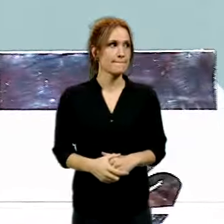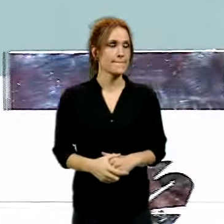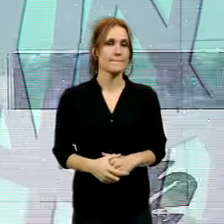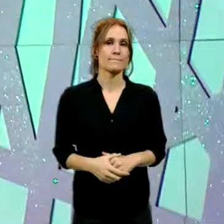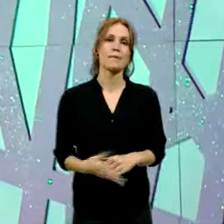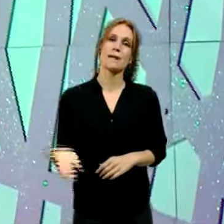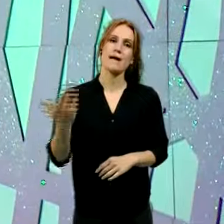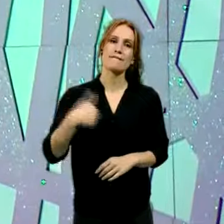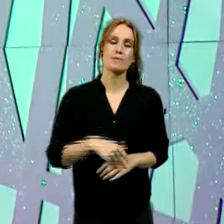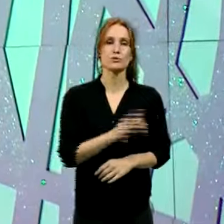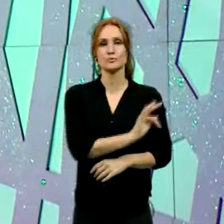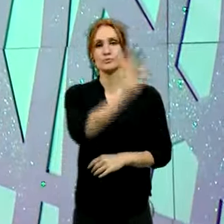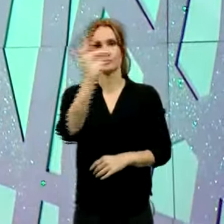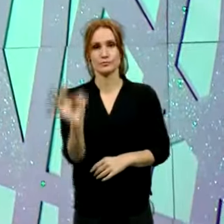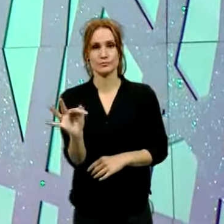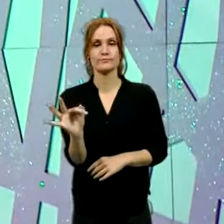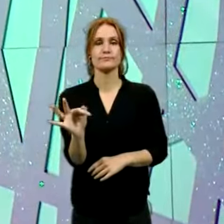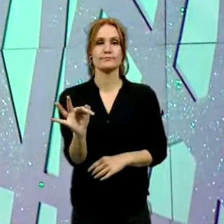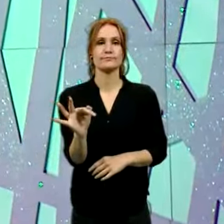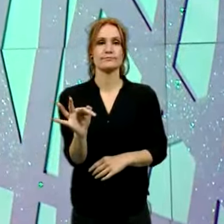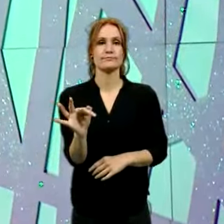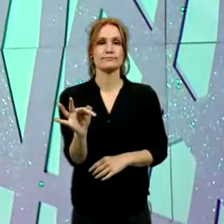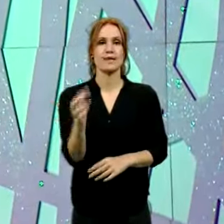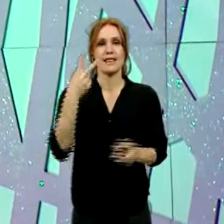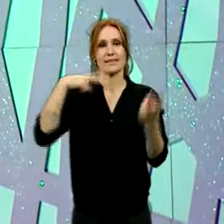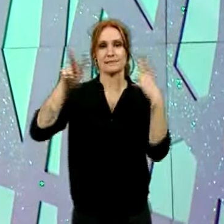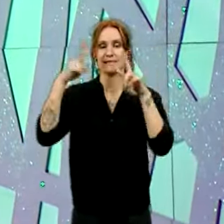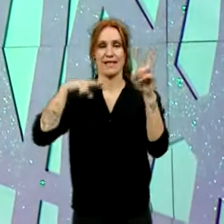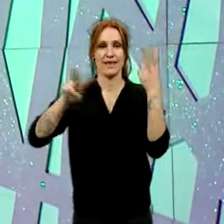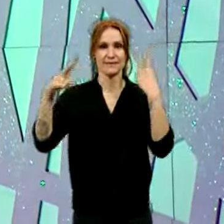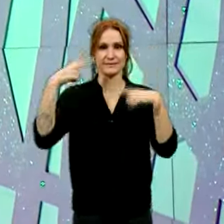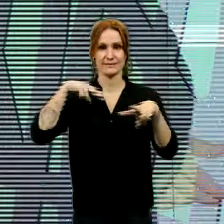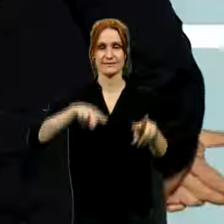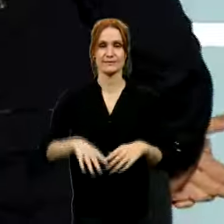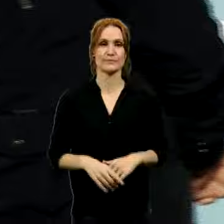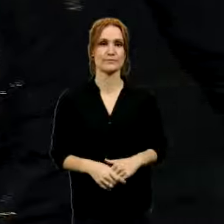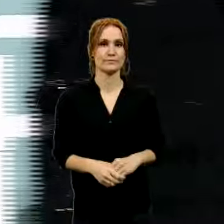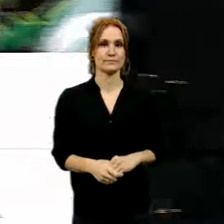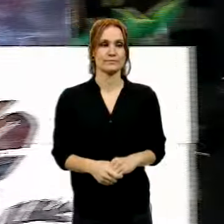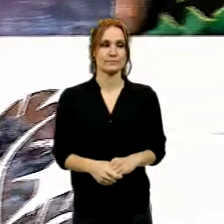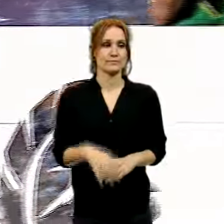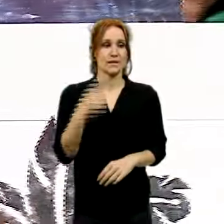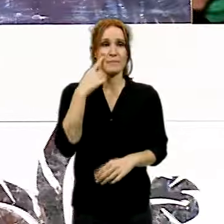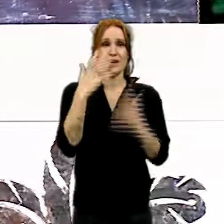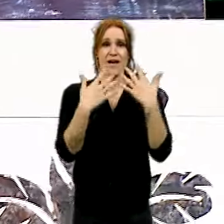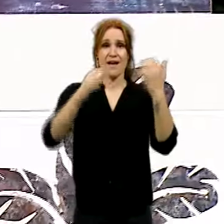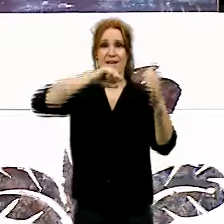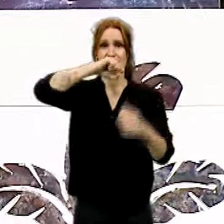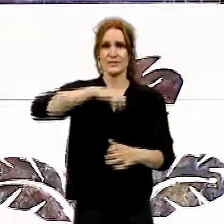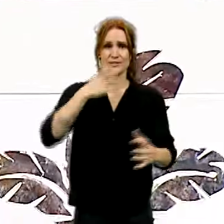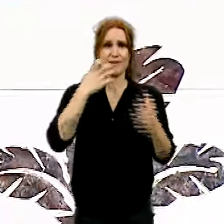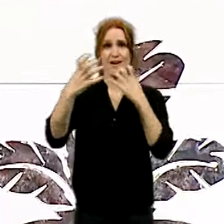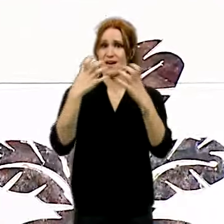Venga, vamos con el siguiente, en este caso, Fefi, de Despistada. Mira cómo grita la afición de